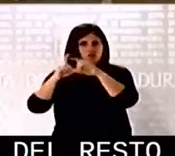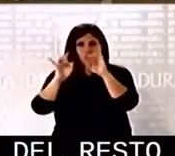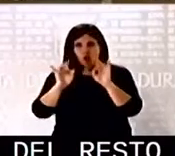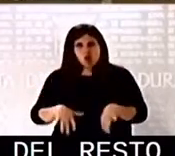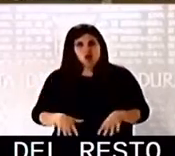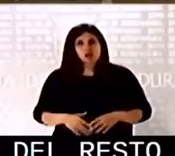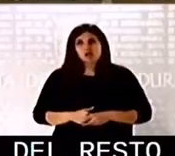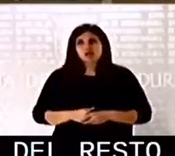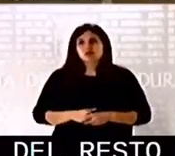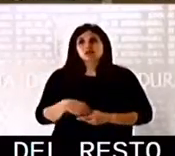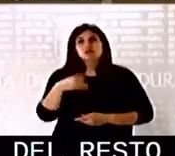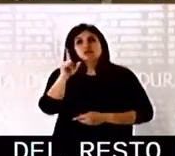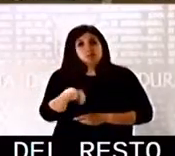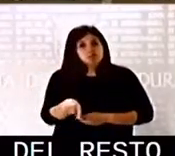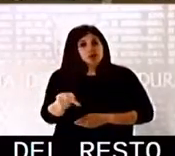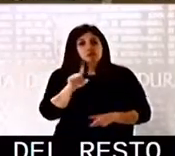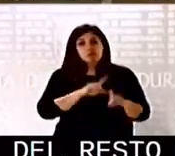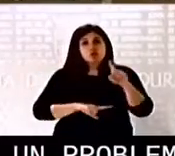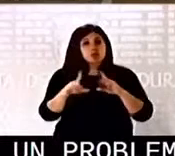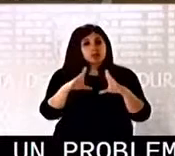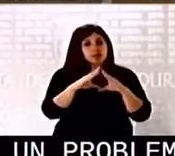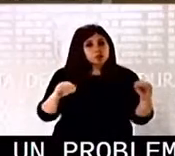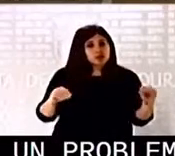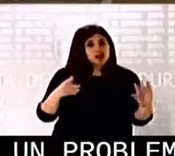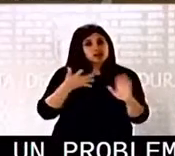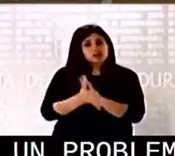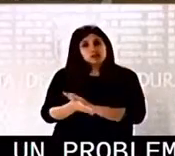Como el problema de Andalucía es un problema del resto de España.